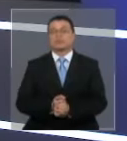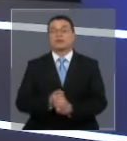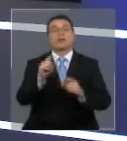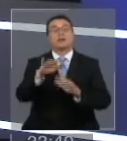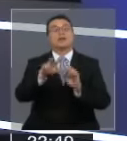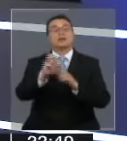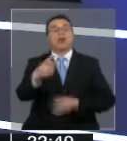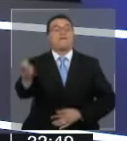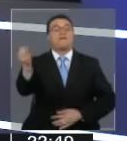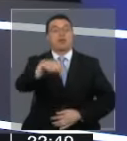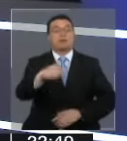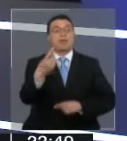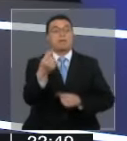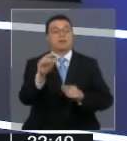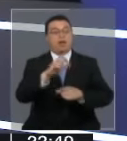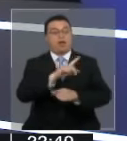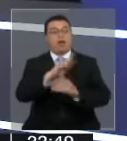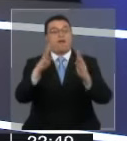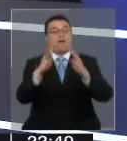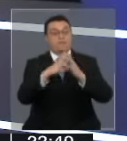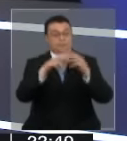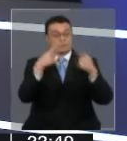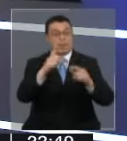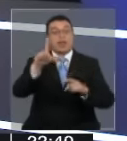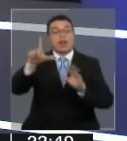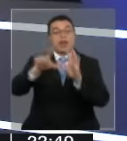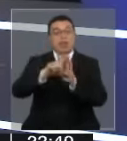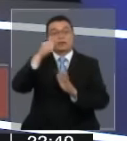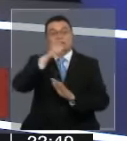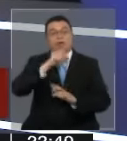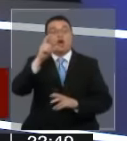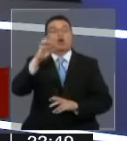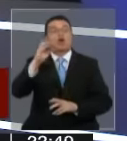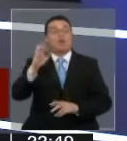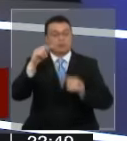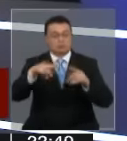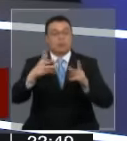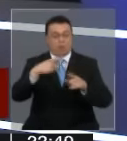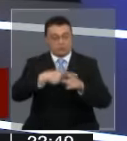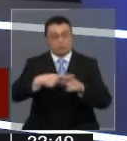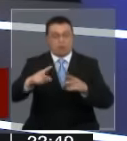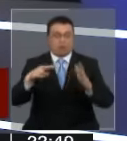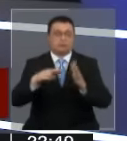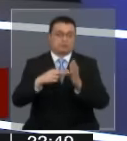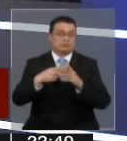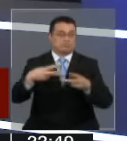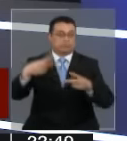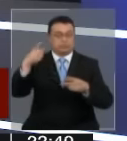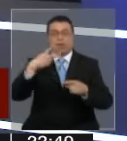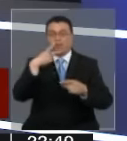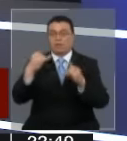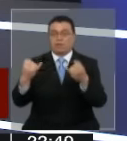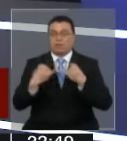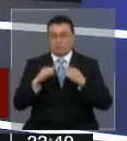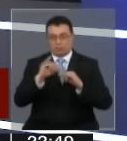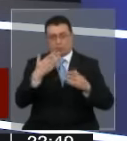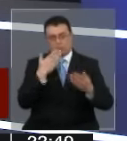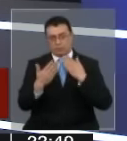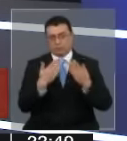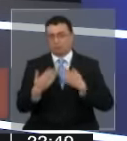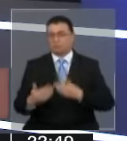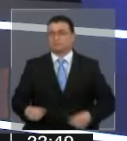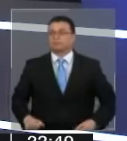Estamos de vuelta. Las platas de las Fuerzas Armadas y la ley reservada del cobre han sido parte de la controversia durante toda esta semana. Revisamos la nota y conversamos en Ciudadanos.